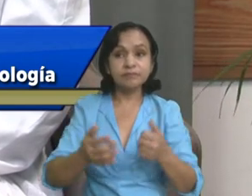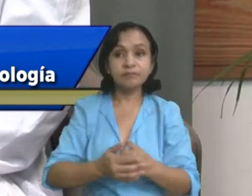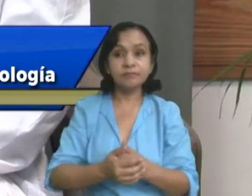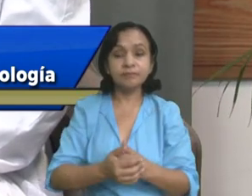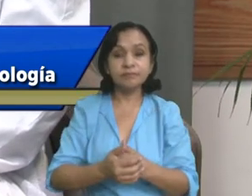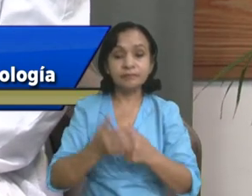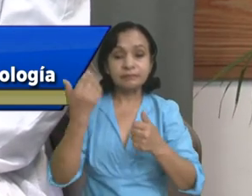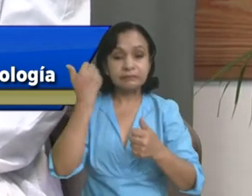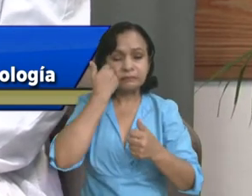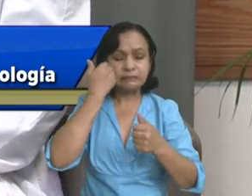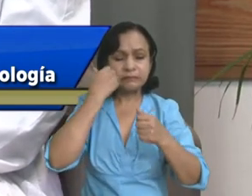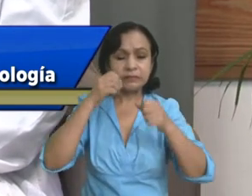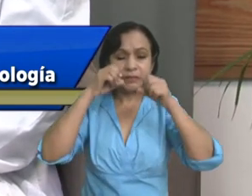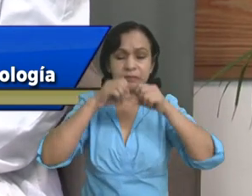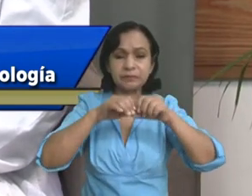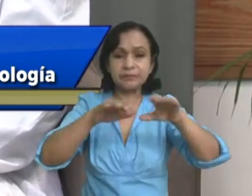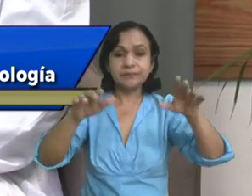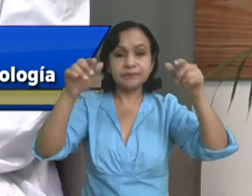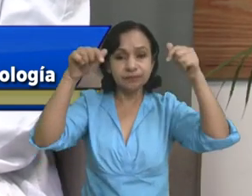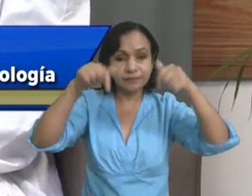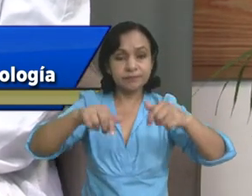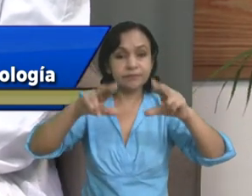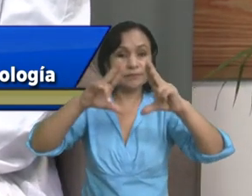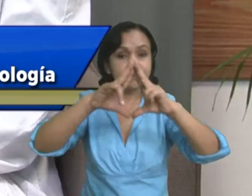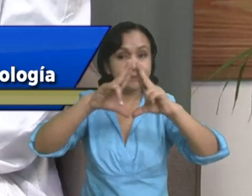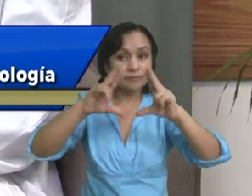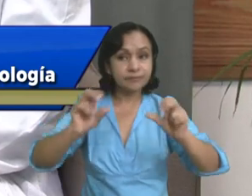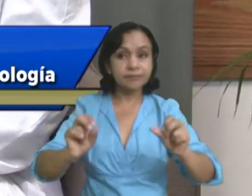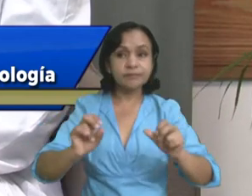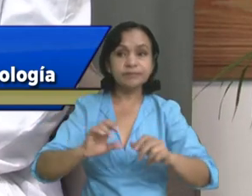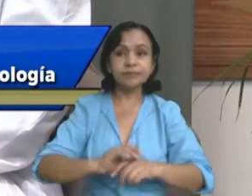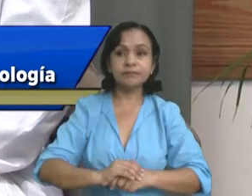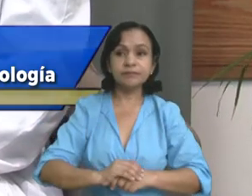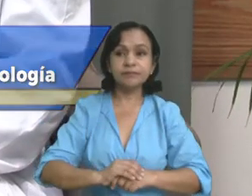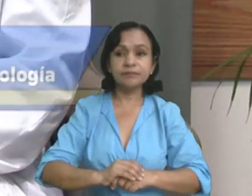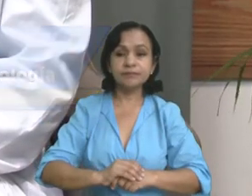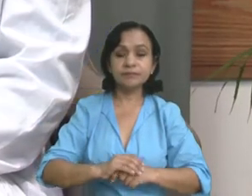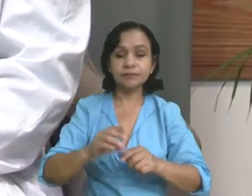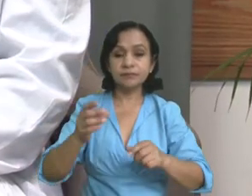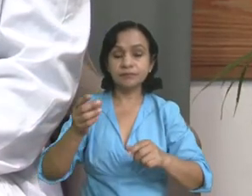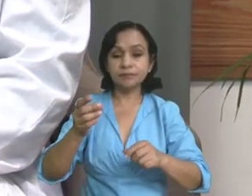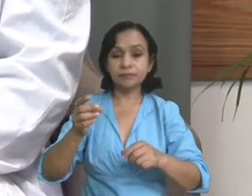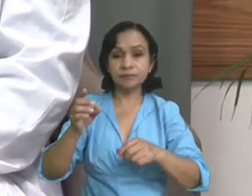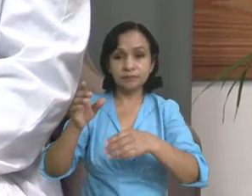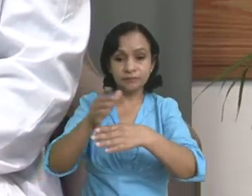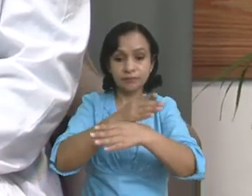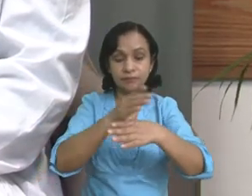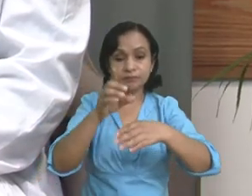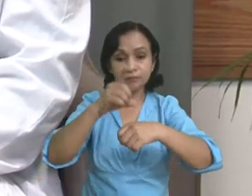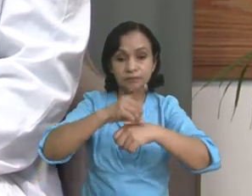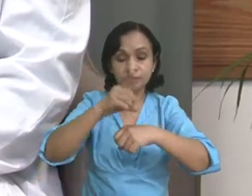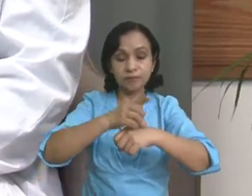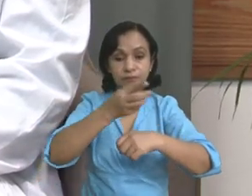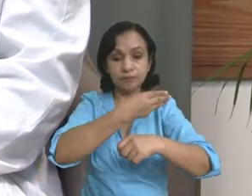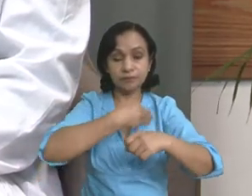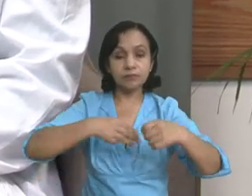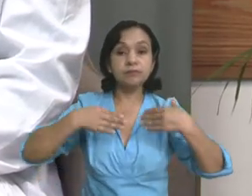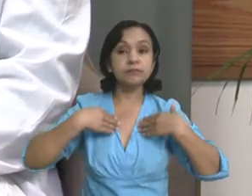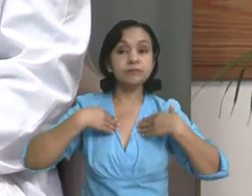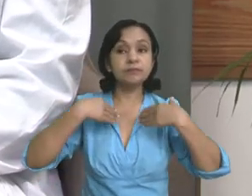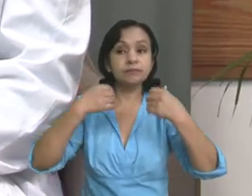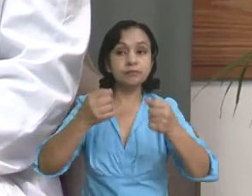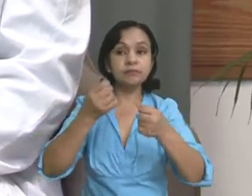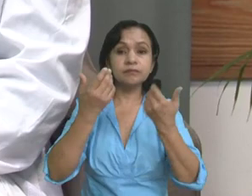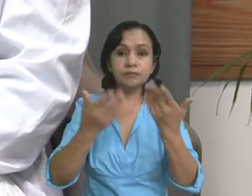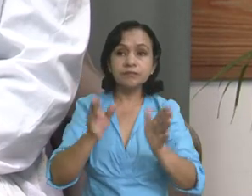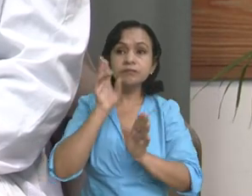pandemia. Nosotros acá, compartiendo con nuestros colegas del MINSA y demás, hemos visto